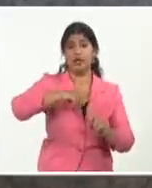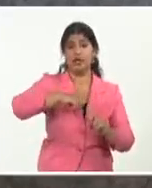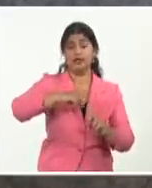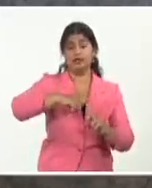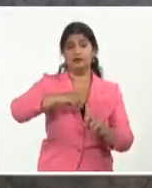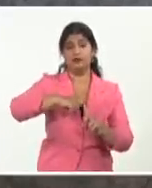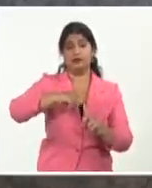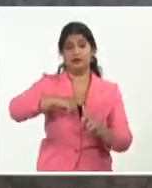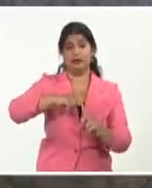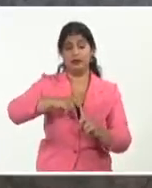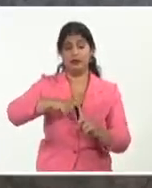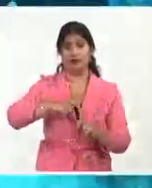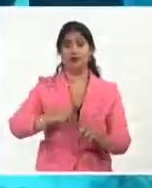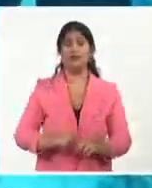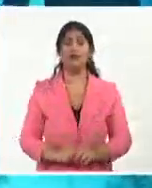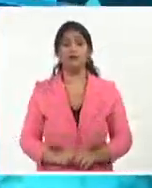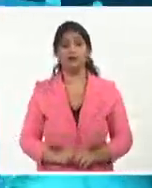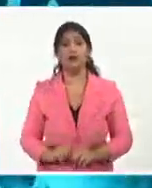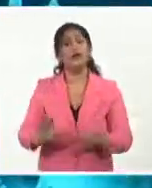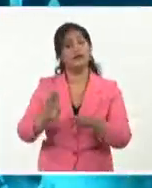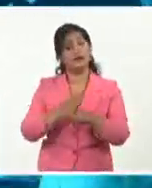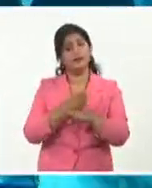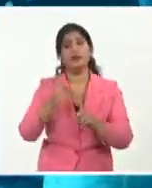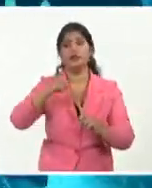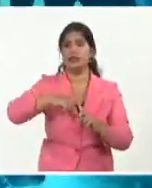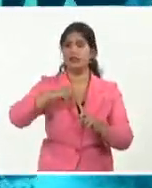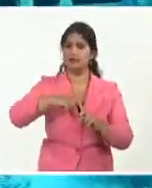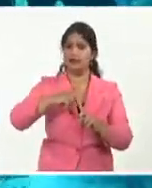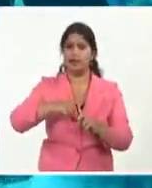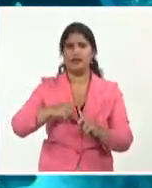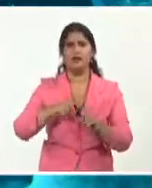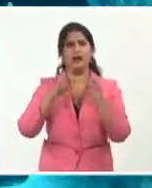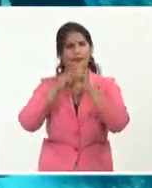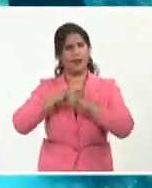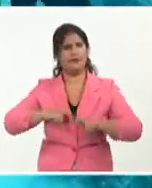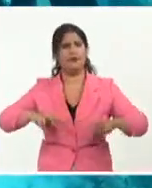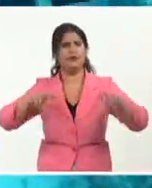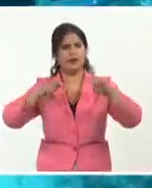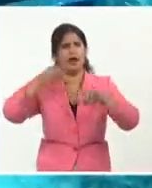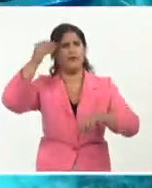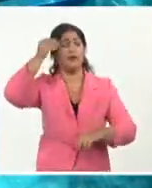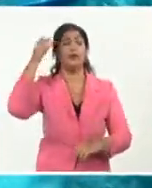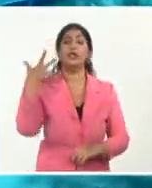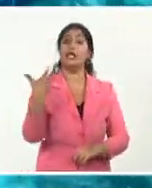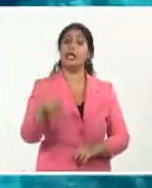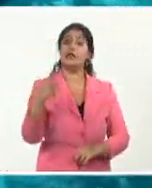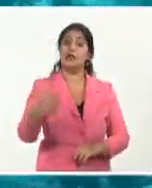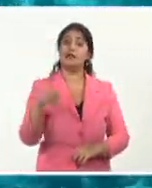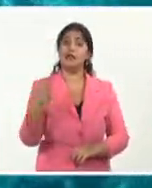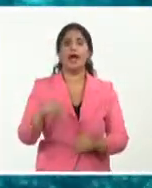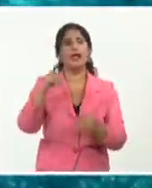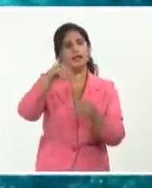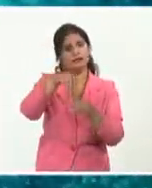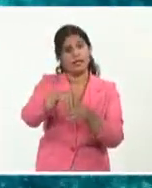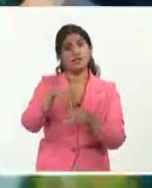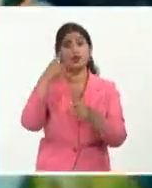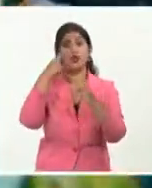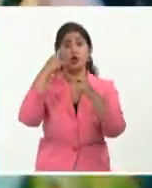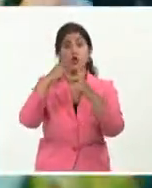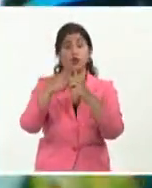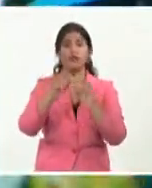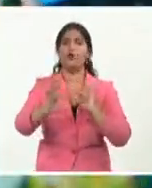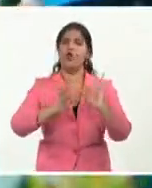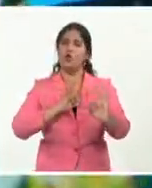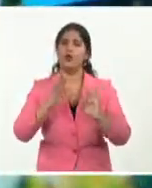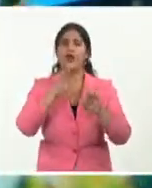crecimiento lento, como son los corales masivos. Los conocimientos adquiridos en la rehabilitación y conservación de las formaciones coralinas